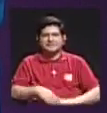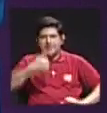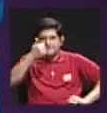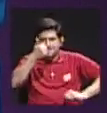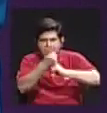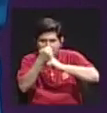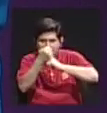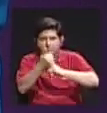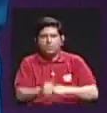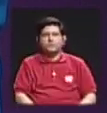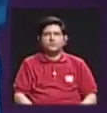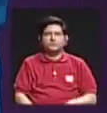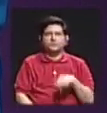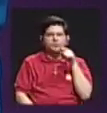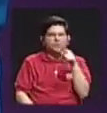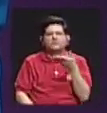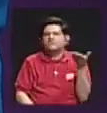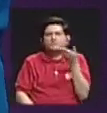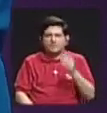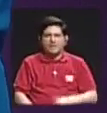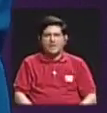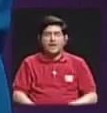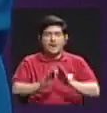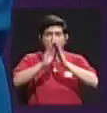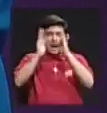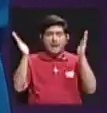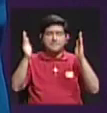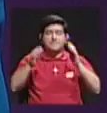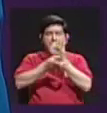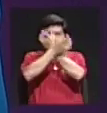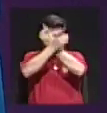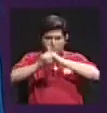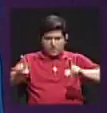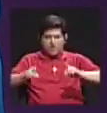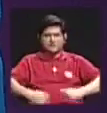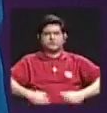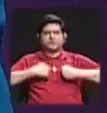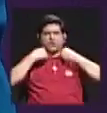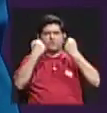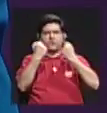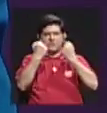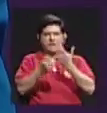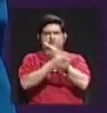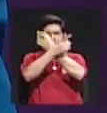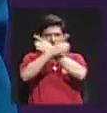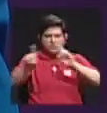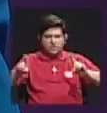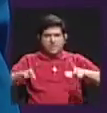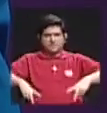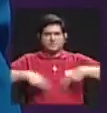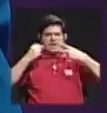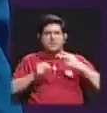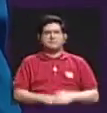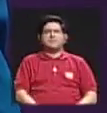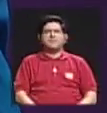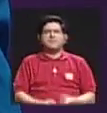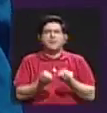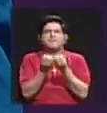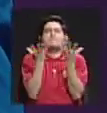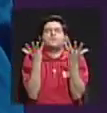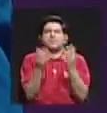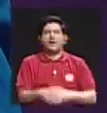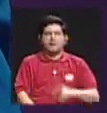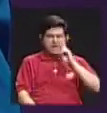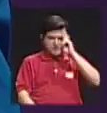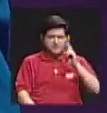asidero, y lo tiene como asidero, en la ampliación de la democracia y el fortalecimiento de la democracia en una vida plural y el respeto a